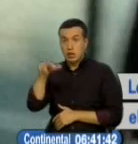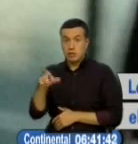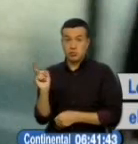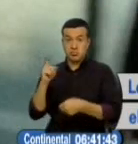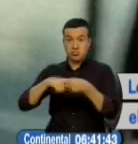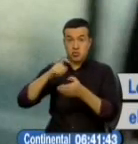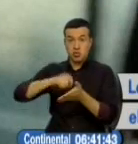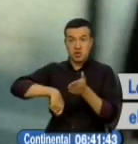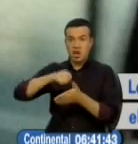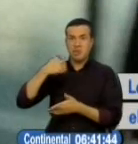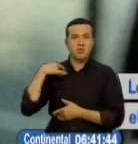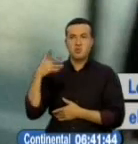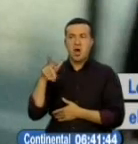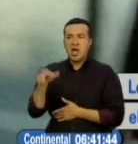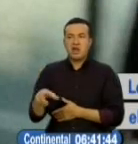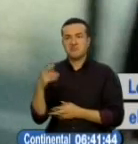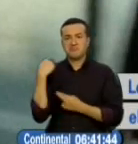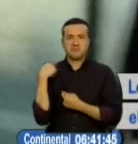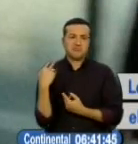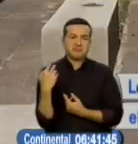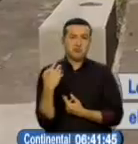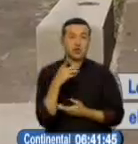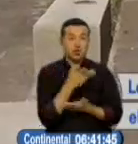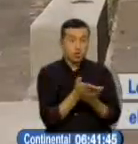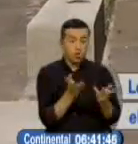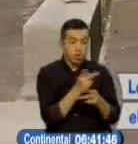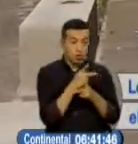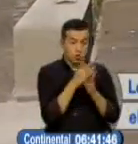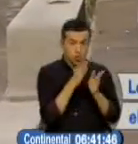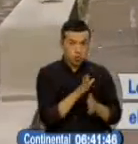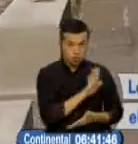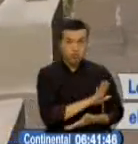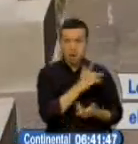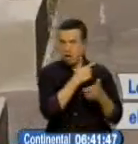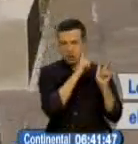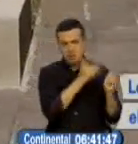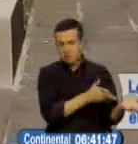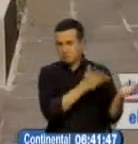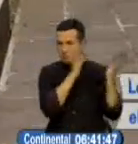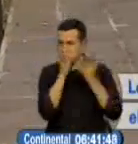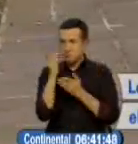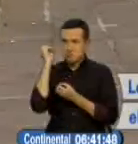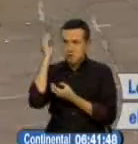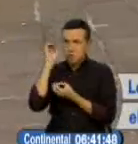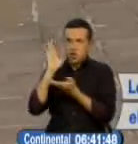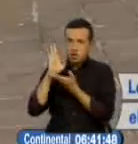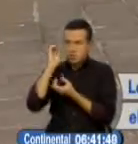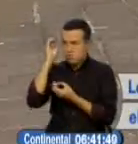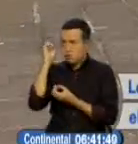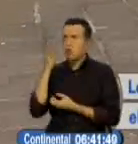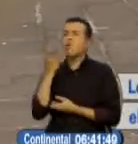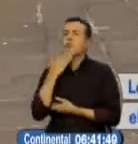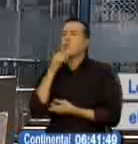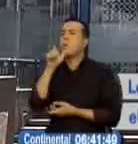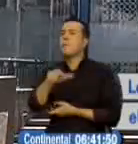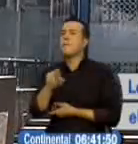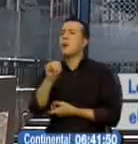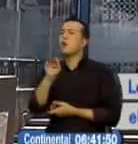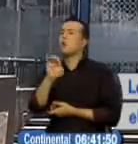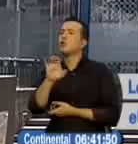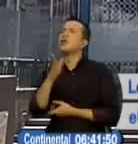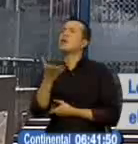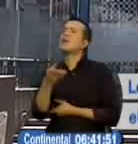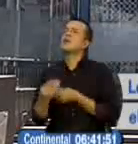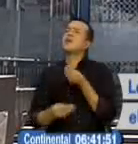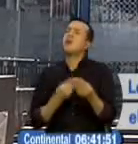los 21 ediles a rendir su versión libre y sin juramento, para conocer las funciones que desarrollaba al interior del Cabildo Mauro T. Fueron